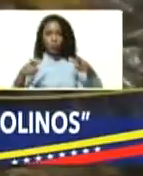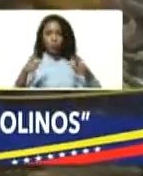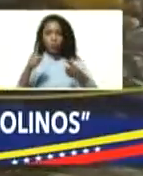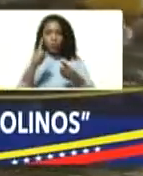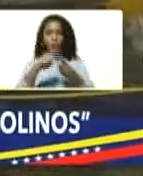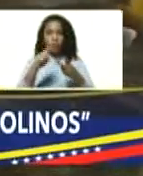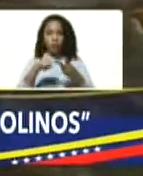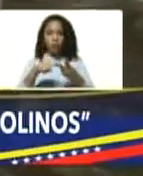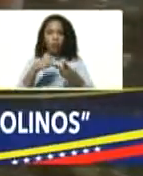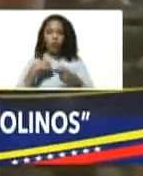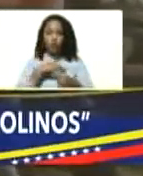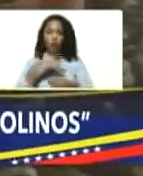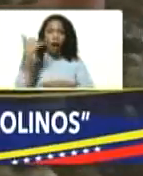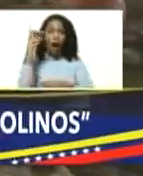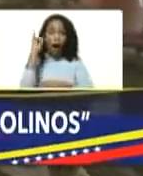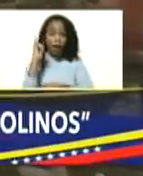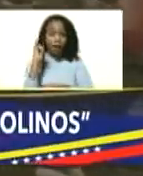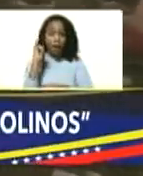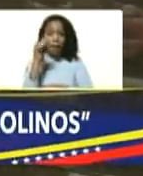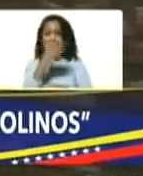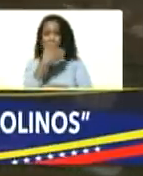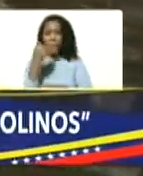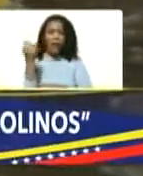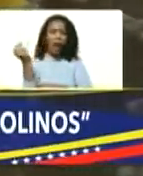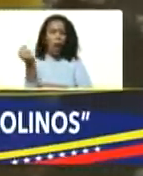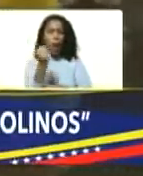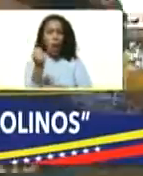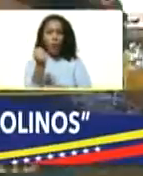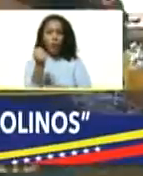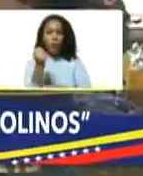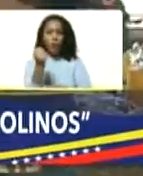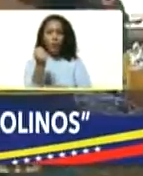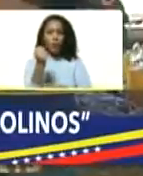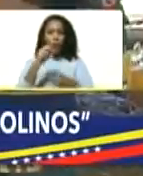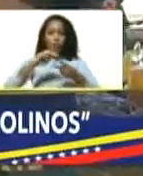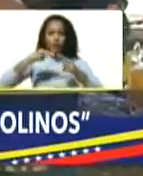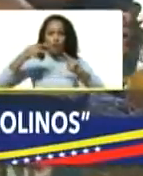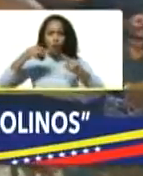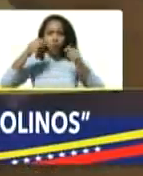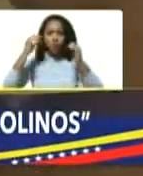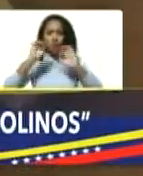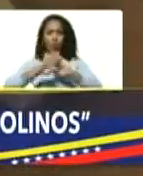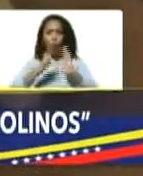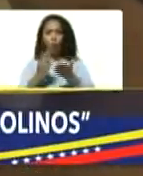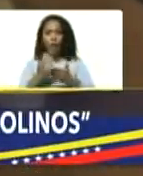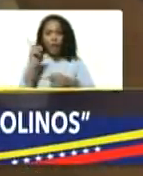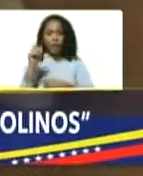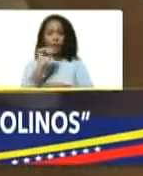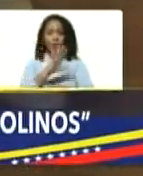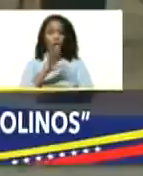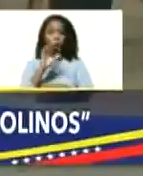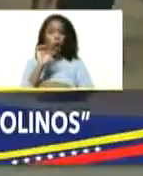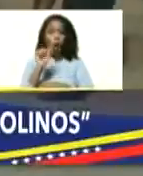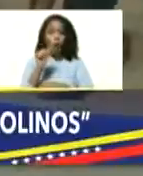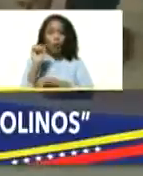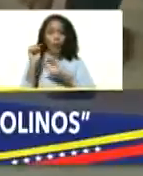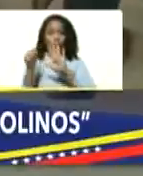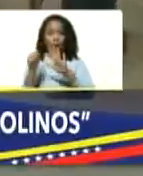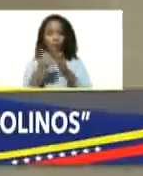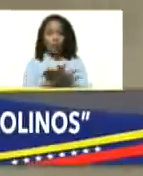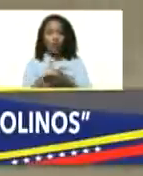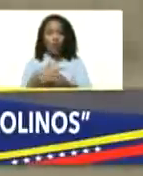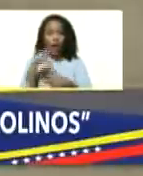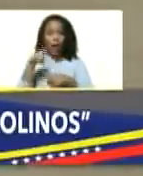bueno nosotros tenemos una de las mejores genéticas del mundo y un parte de 5.6 millones de ese movimiento